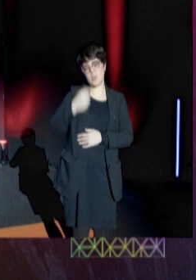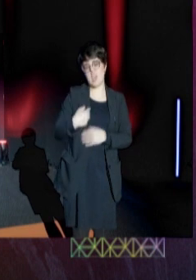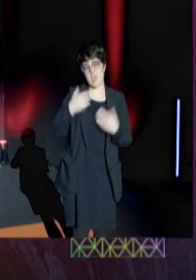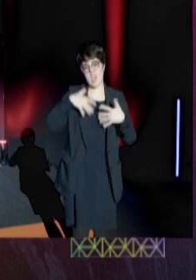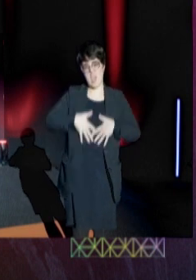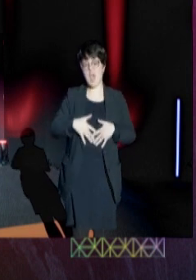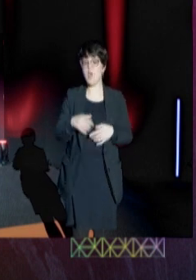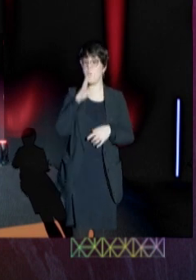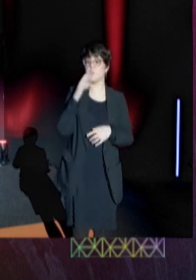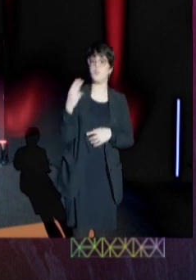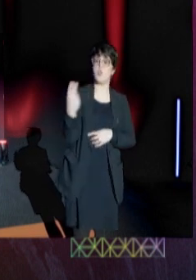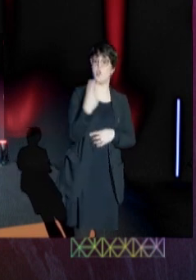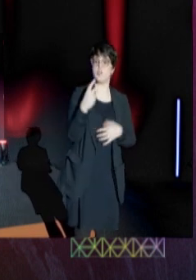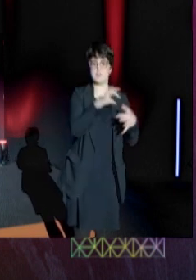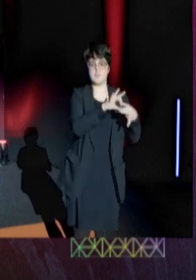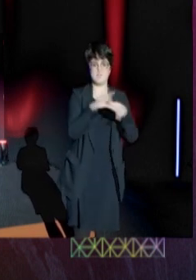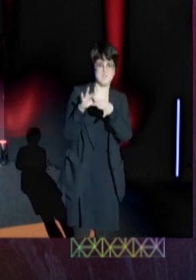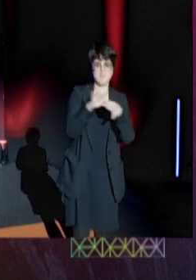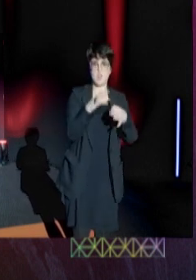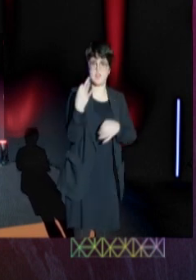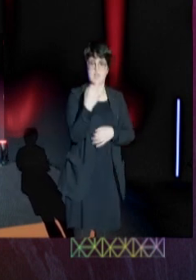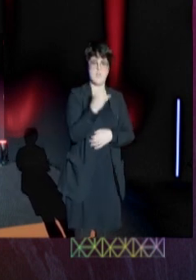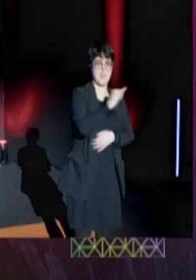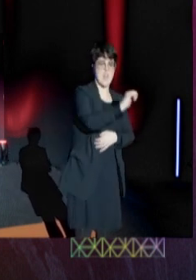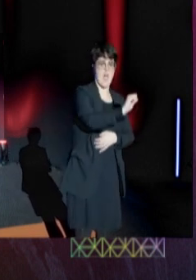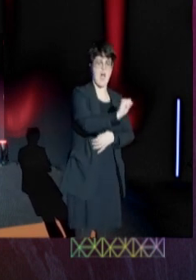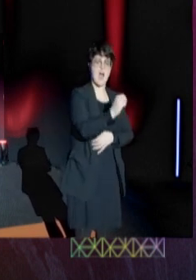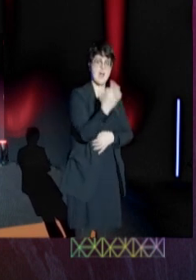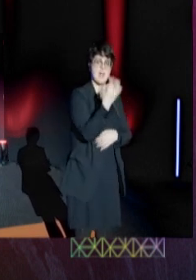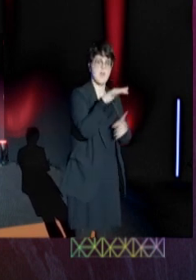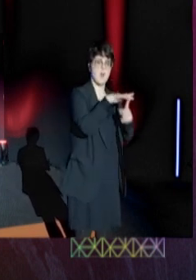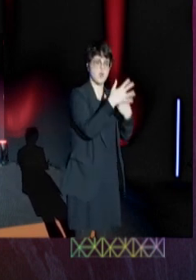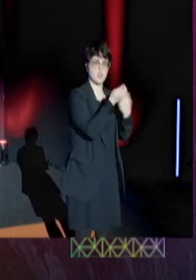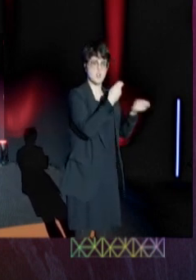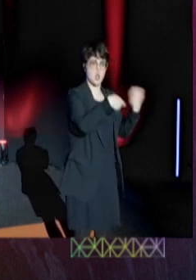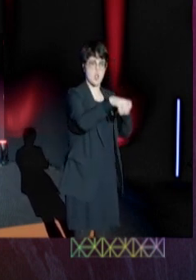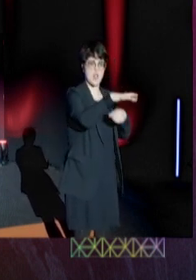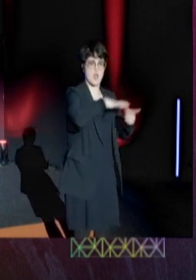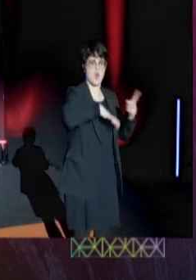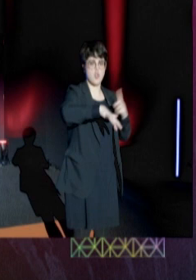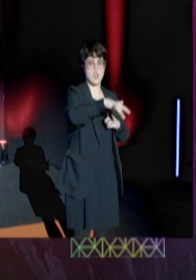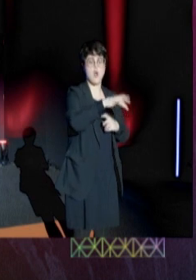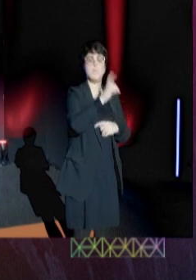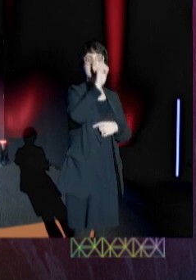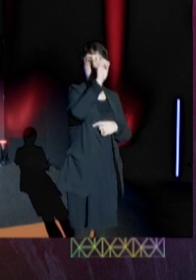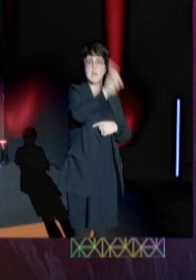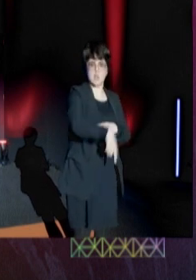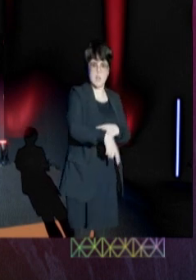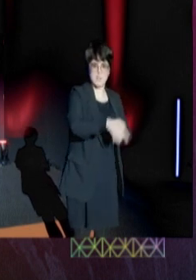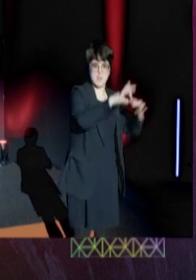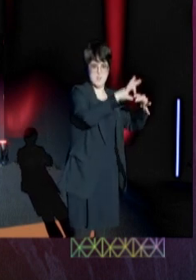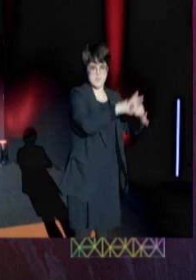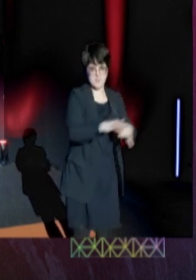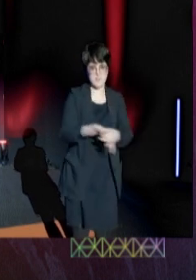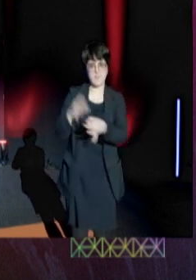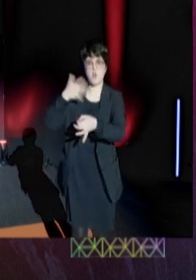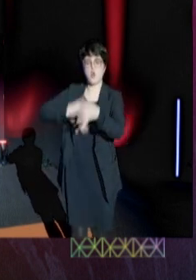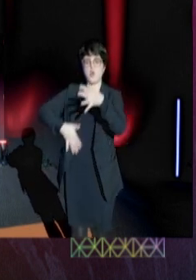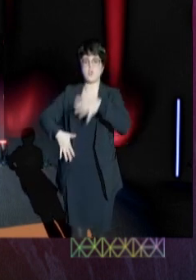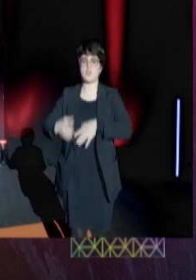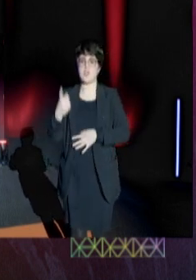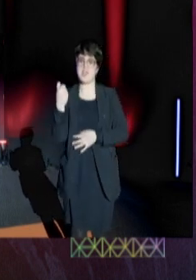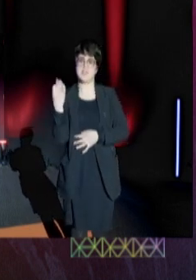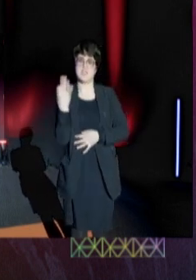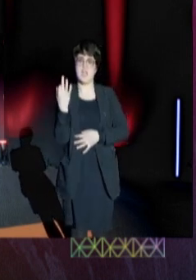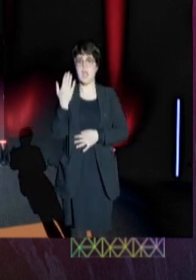las dos cosas tienen que estar ligadas la ía tiene que tener un de negocio Pero a su vez el conocimiento tiene que tener